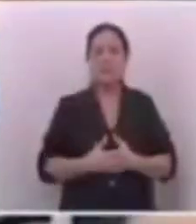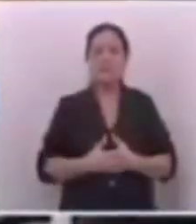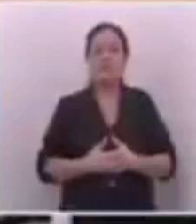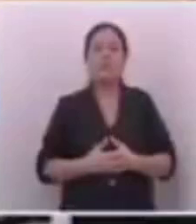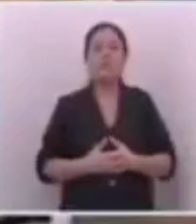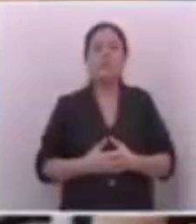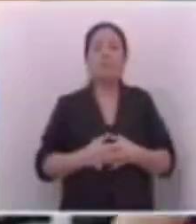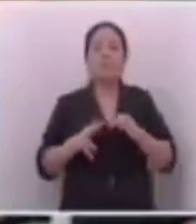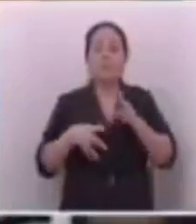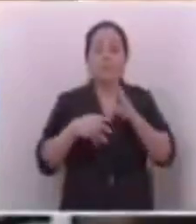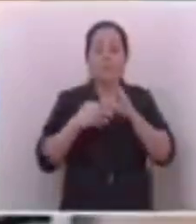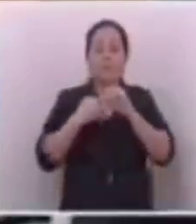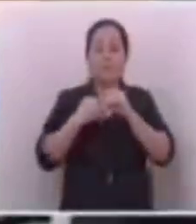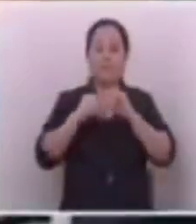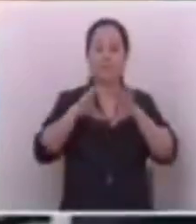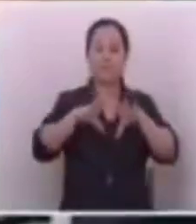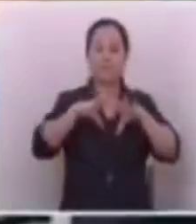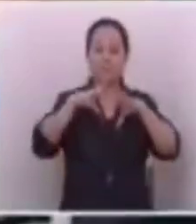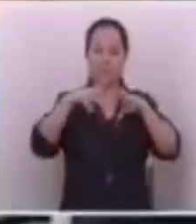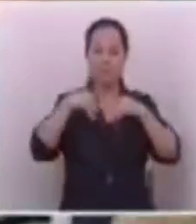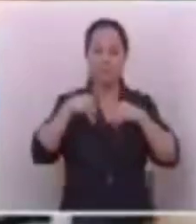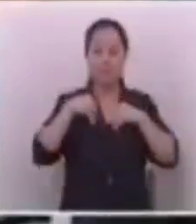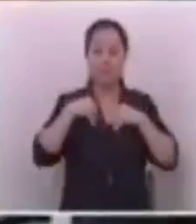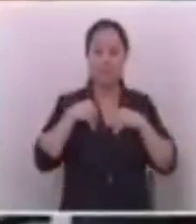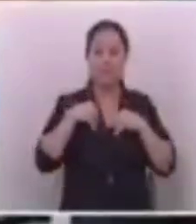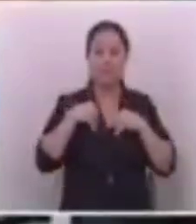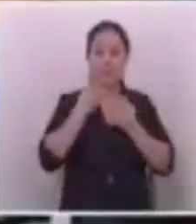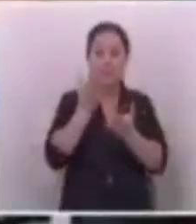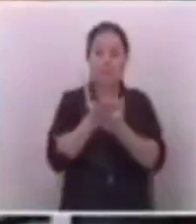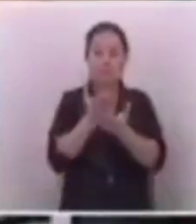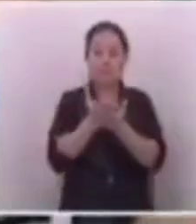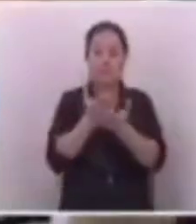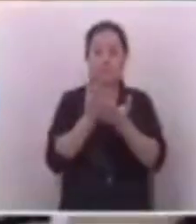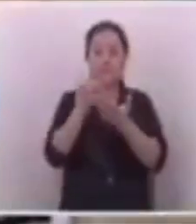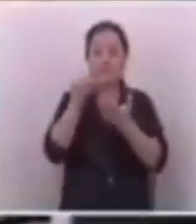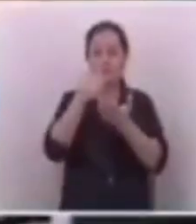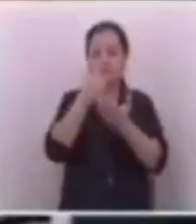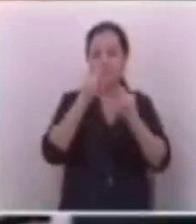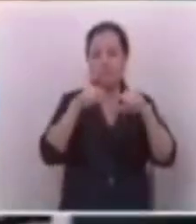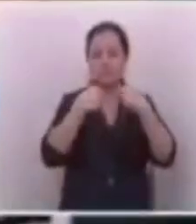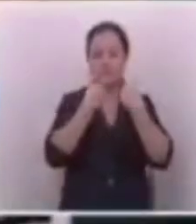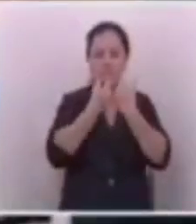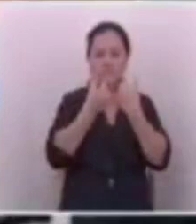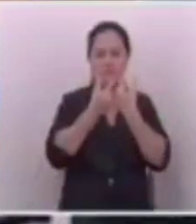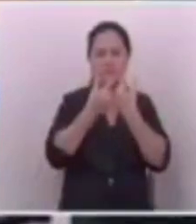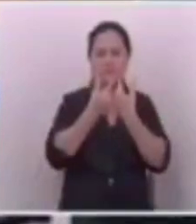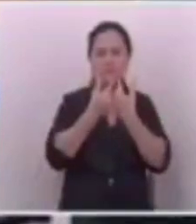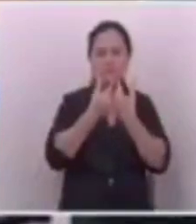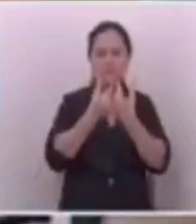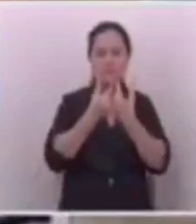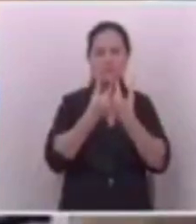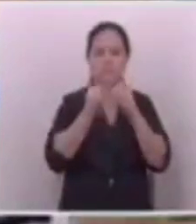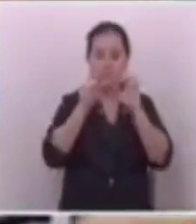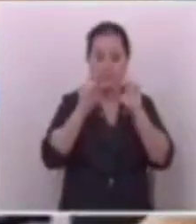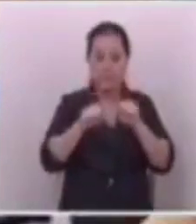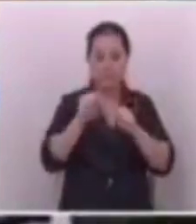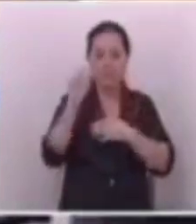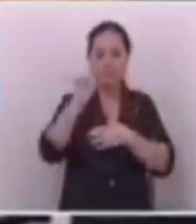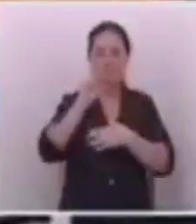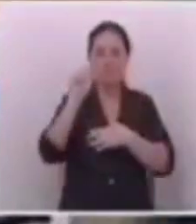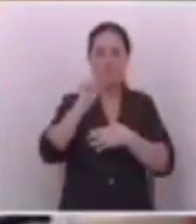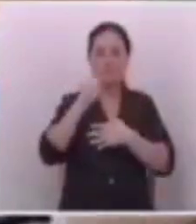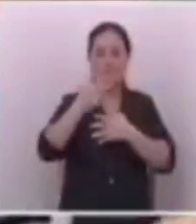Y además retomar las propuestas de otros sectores que podían